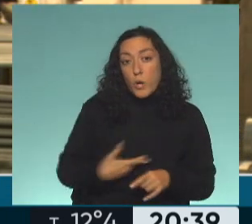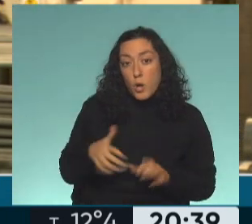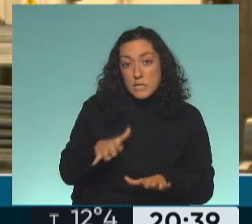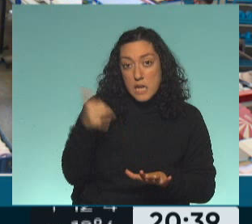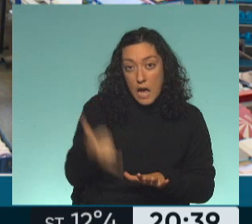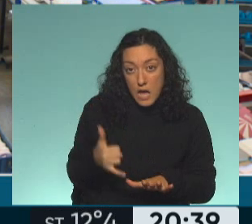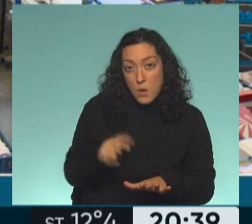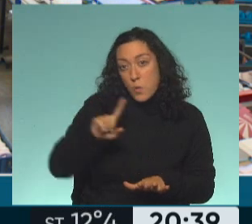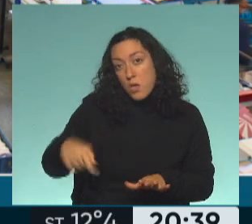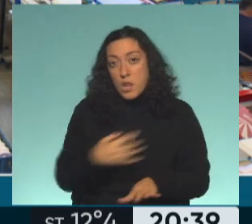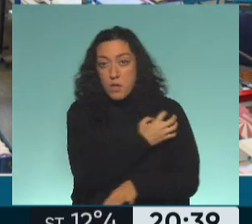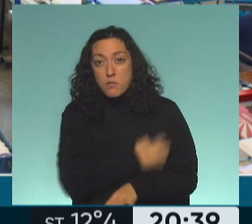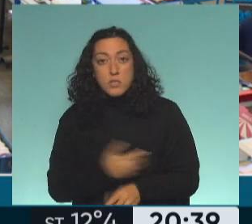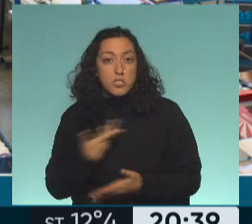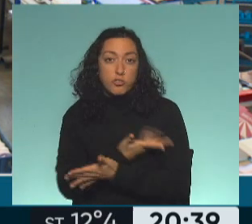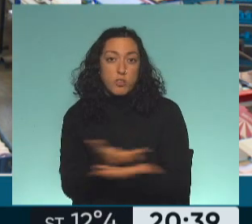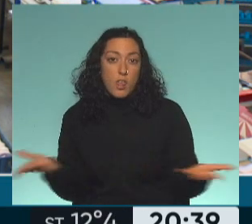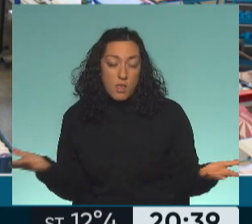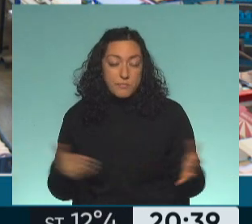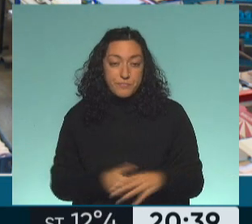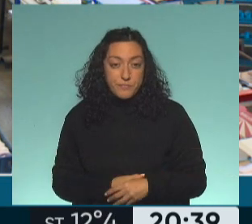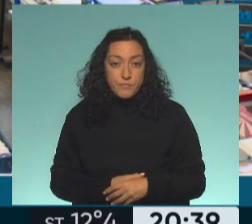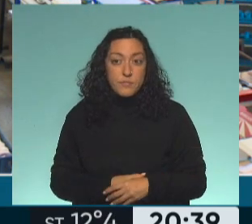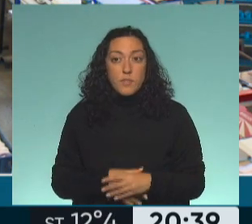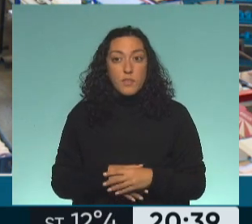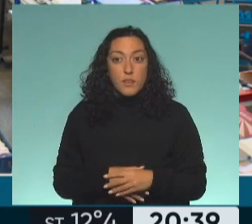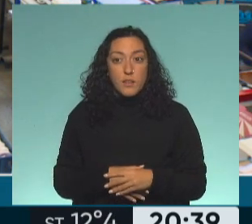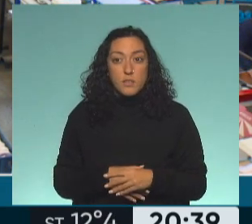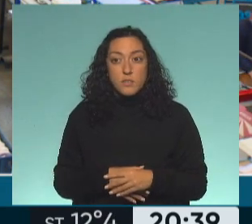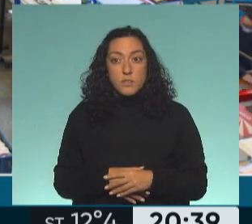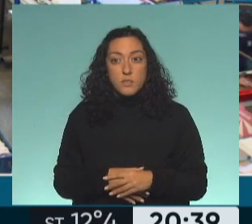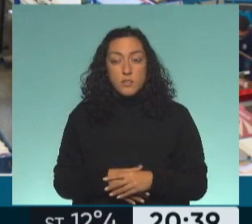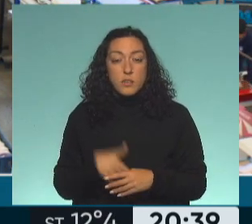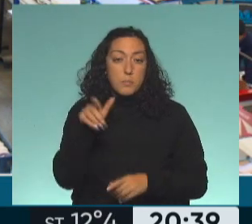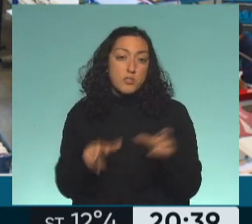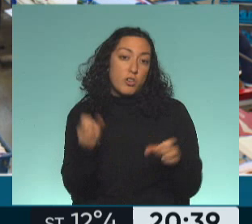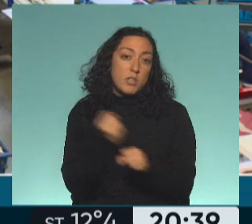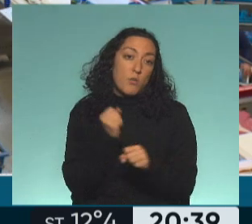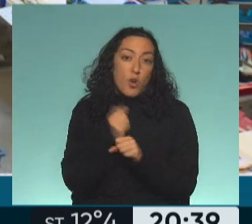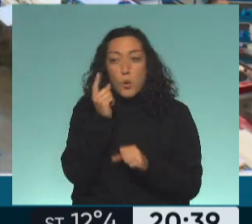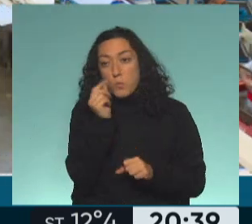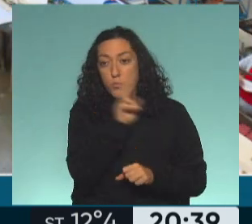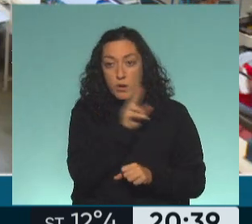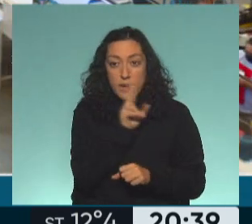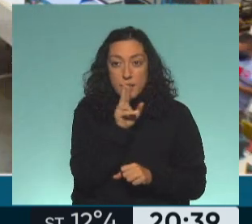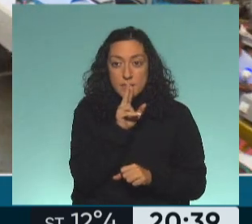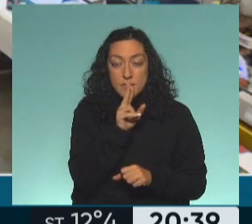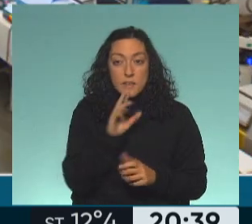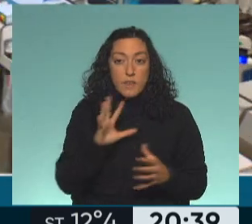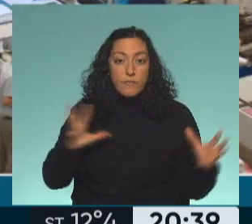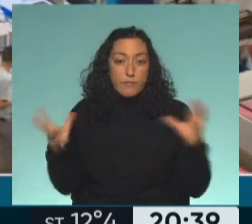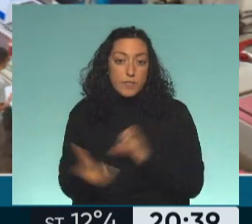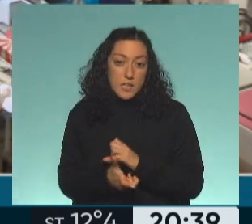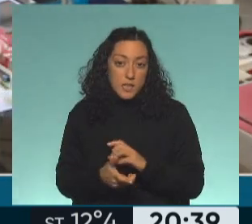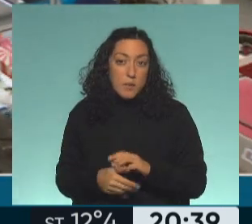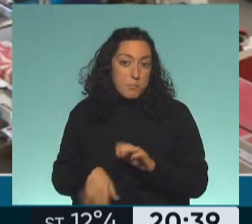empobrecimiento general de la sociedad que obviamente afecta más a los trabajadores y a los trabajadores,